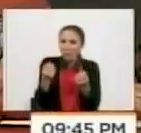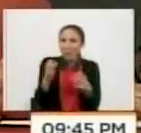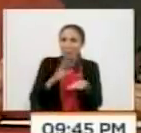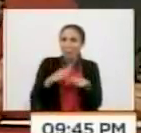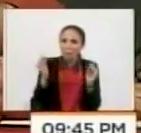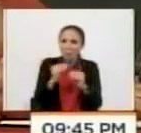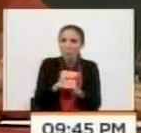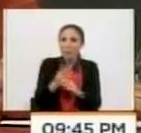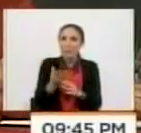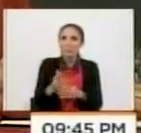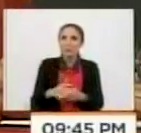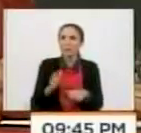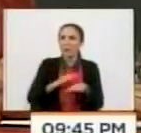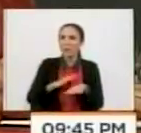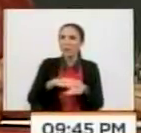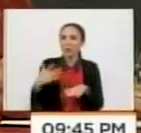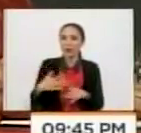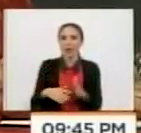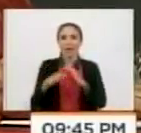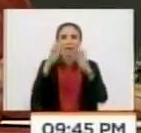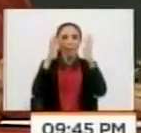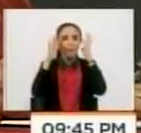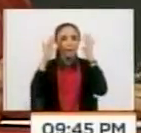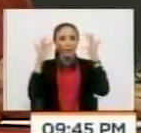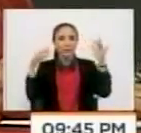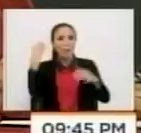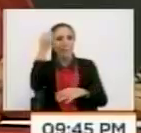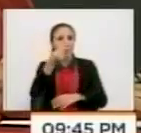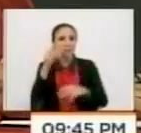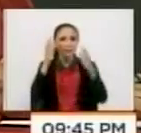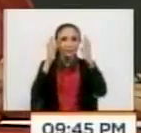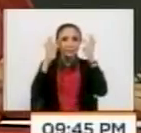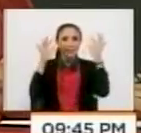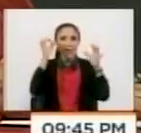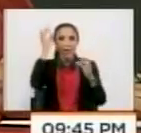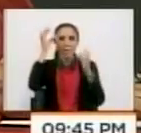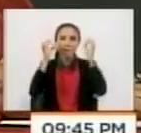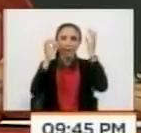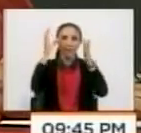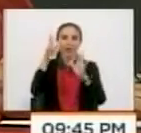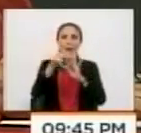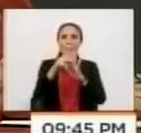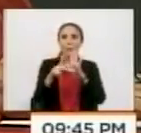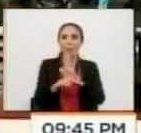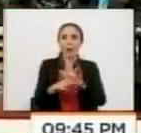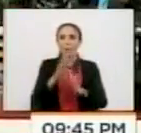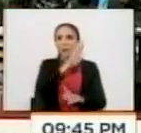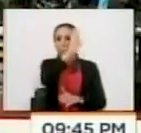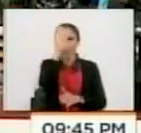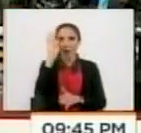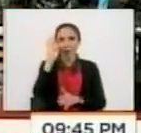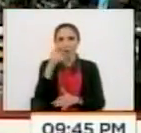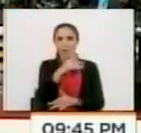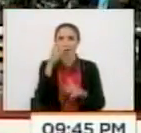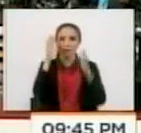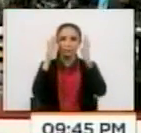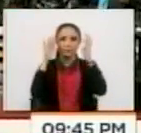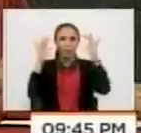la atención, bueno, la imaginación y la creatividad del programa de Diosdado Cabello Rondón.